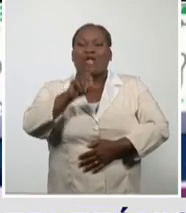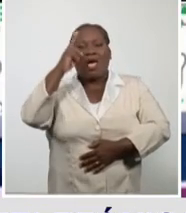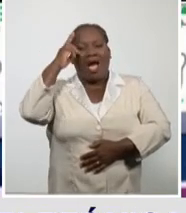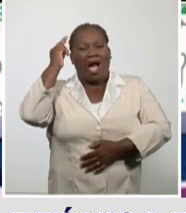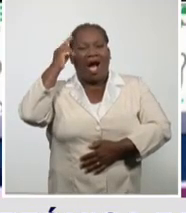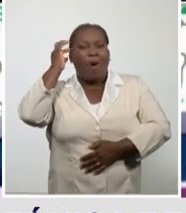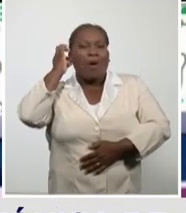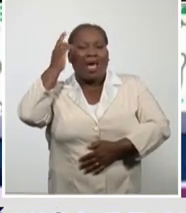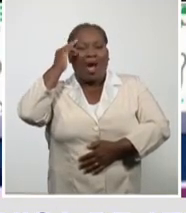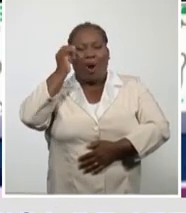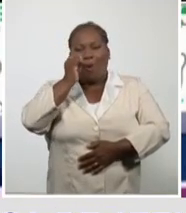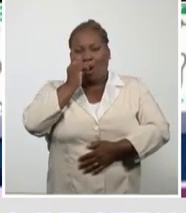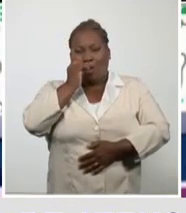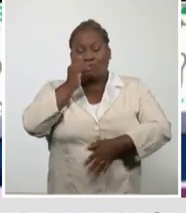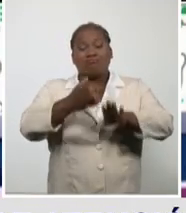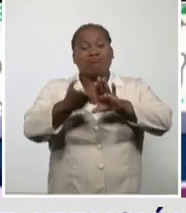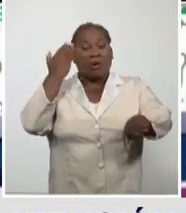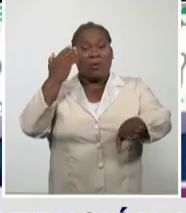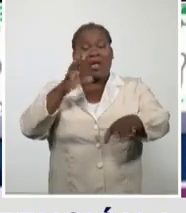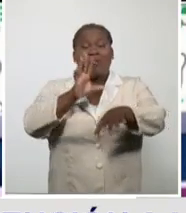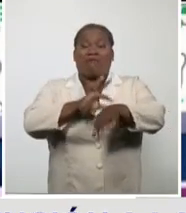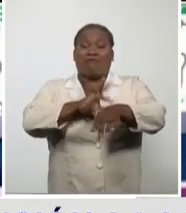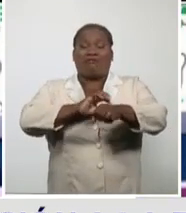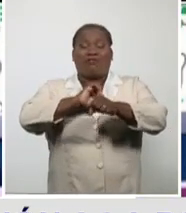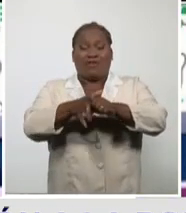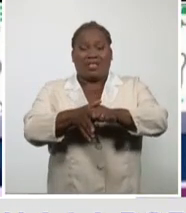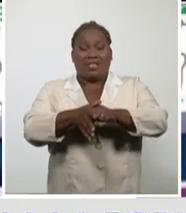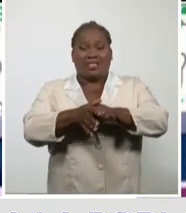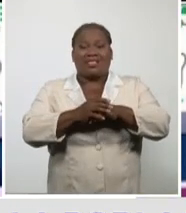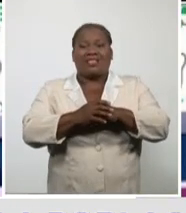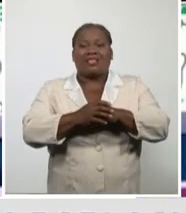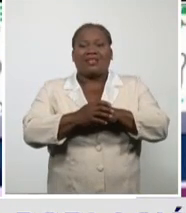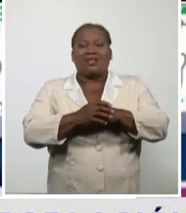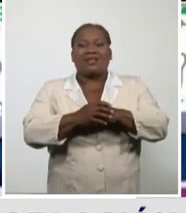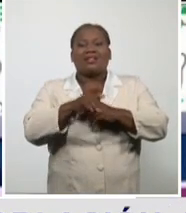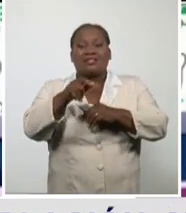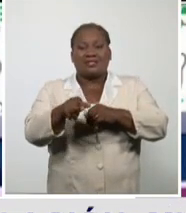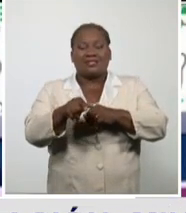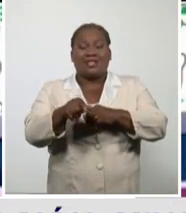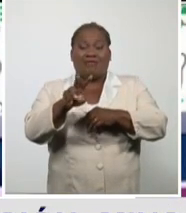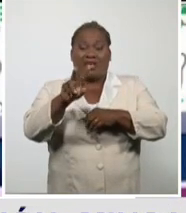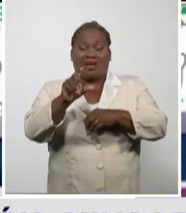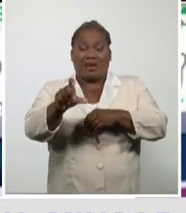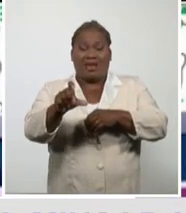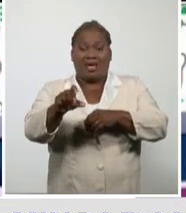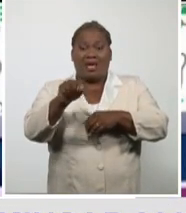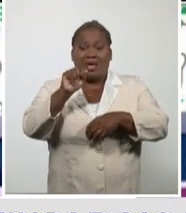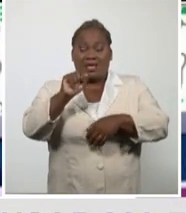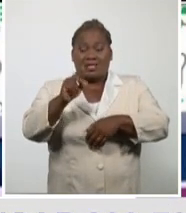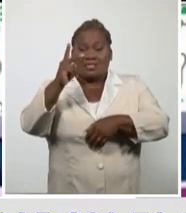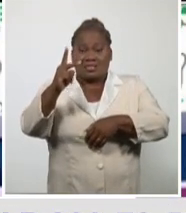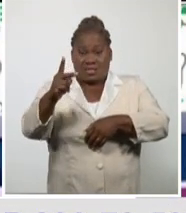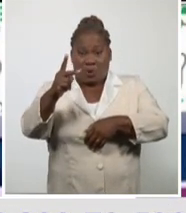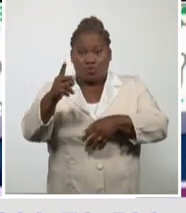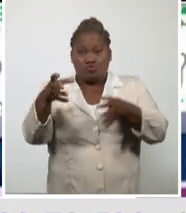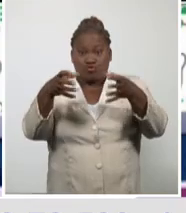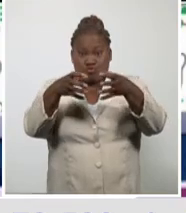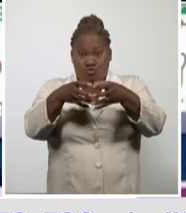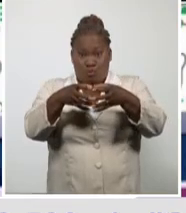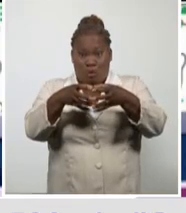la COVID-19 procedentes del evento del Hogar de Ancianos número 3 de Santa Clara. Con este segundo grupo de ancianos recuperados ya